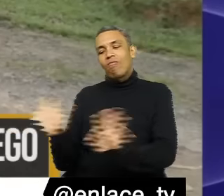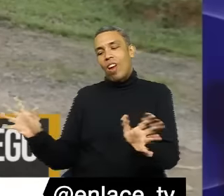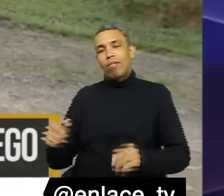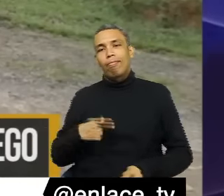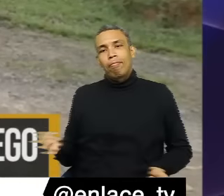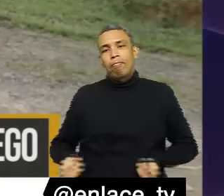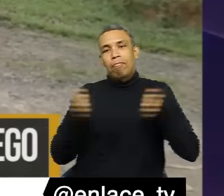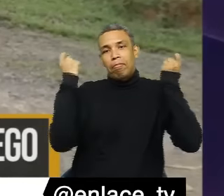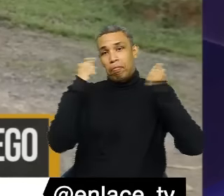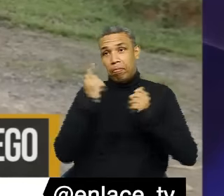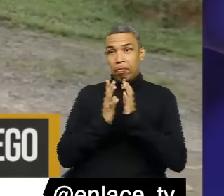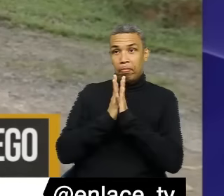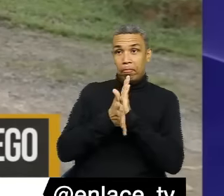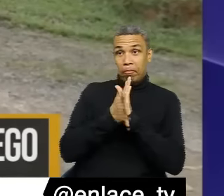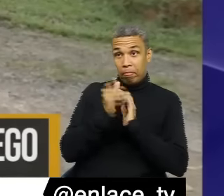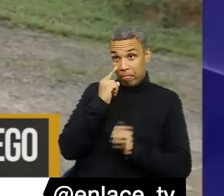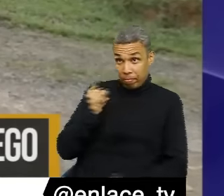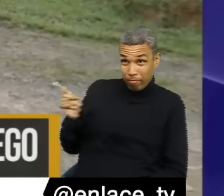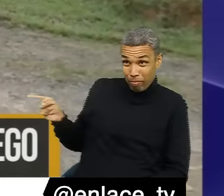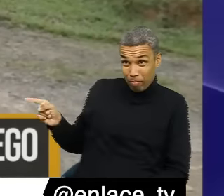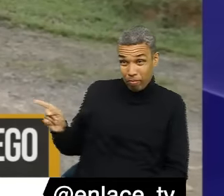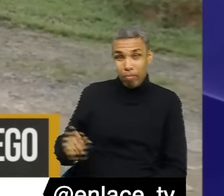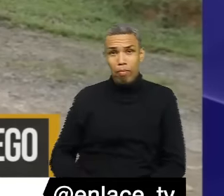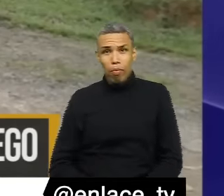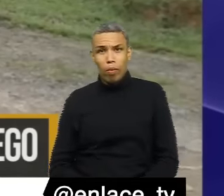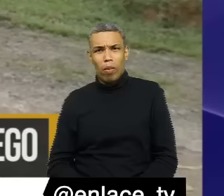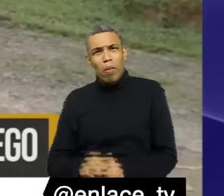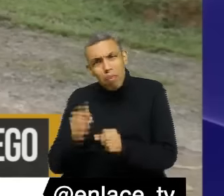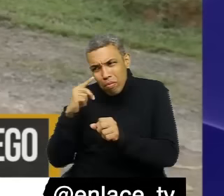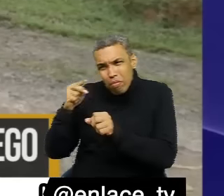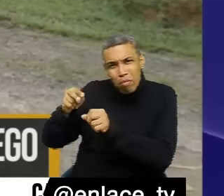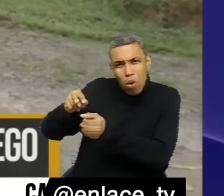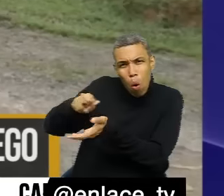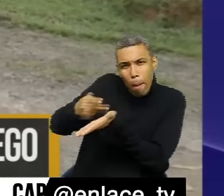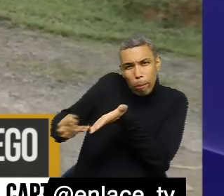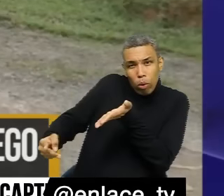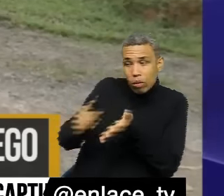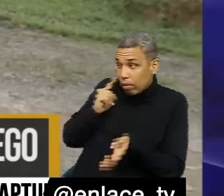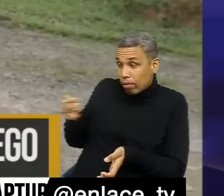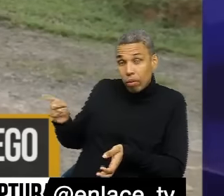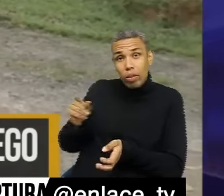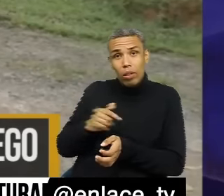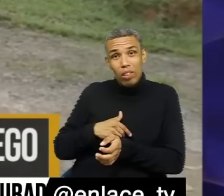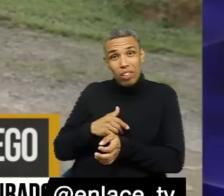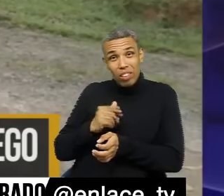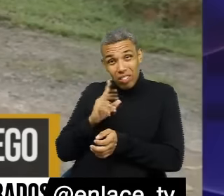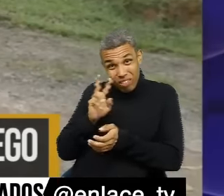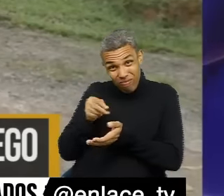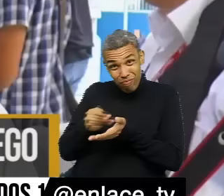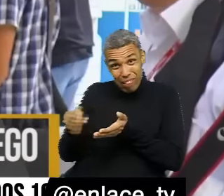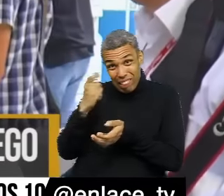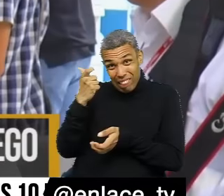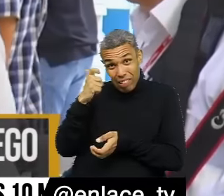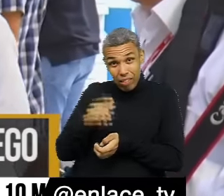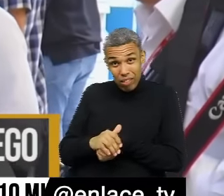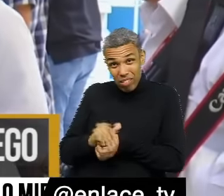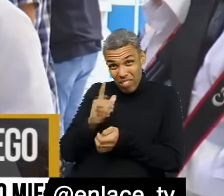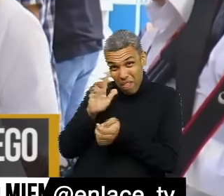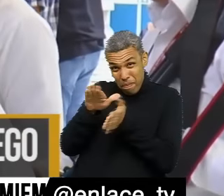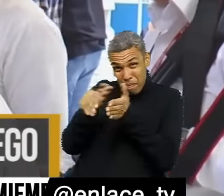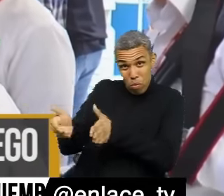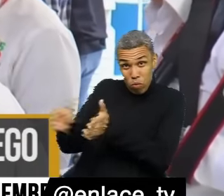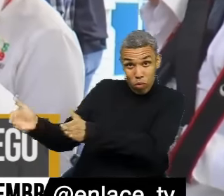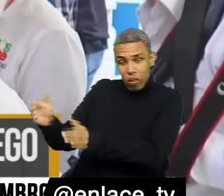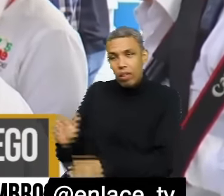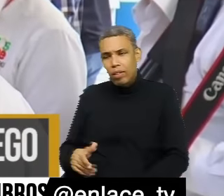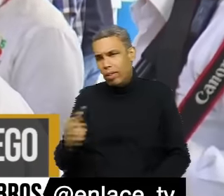y considerarse este hecho por diferentes sectores como una violación al cese al fuego bilateral, el gobernador de Bolívar, Dumec Turbay, se